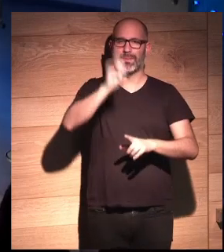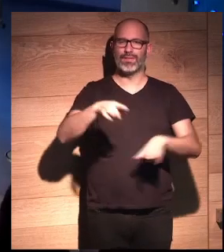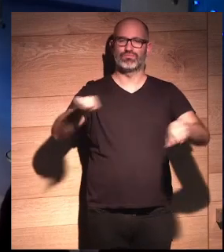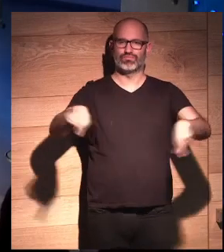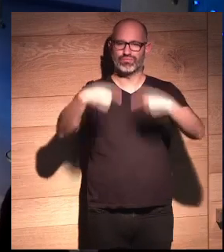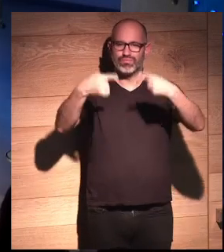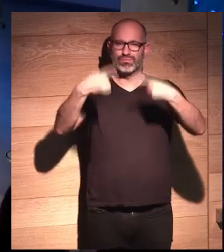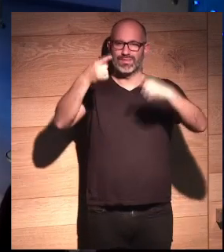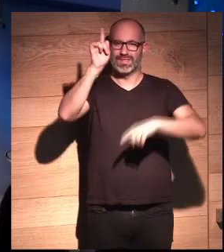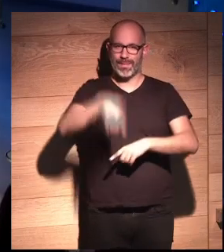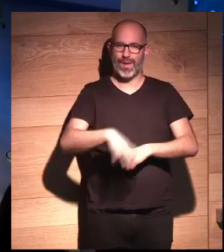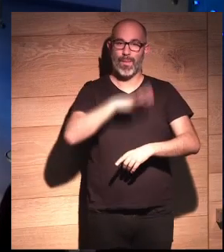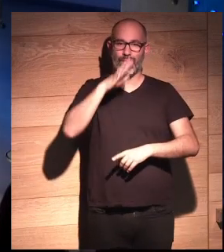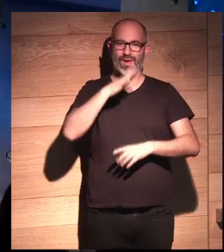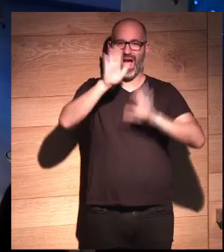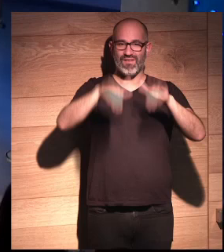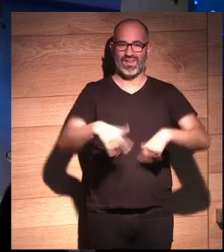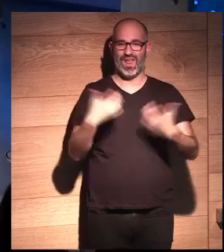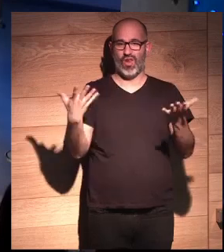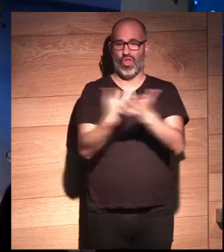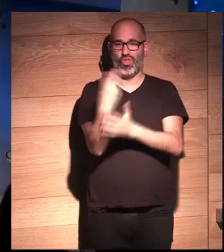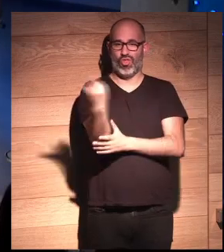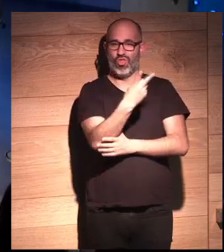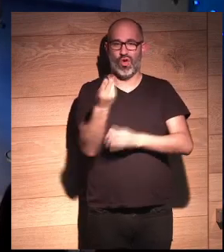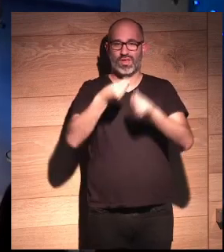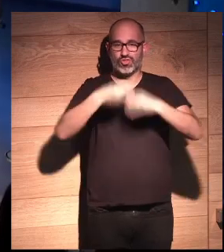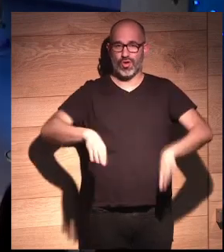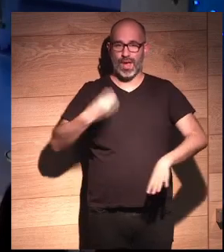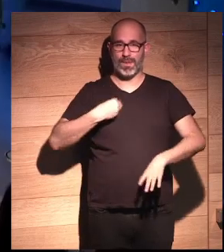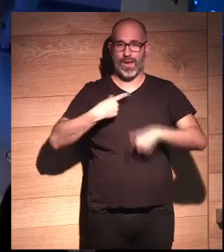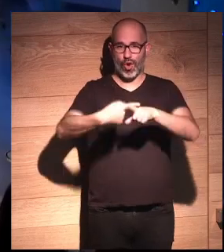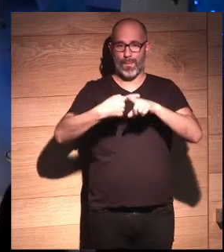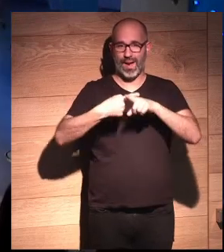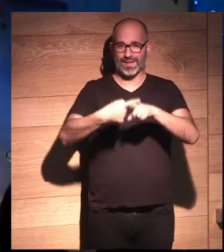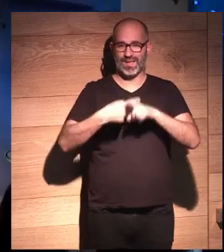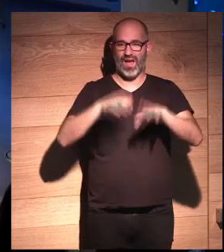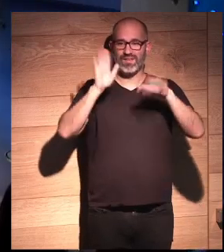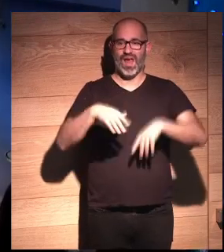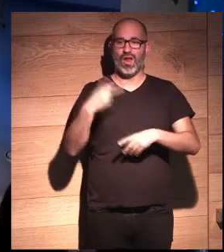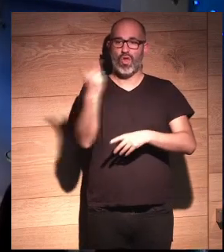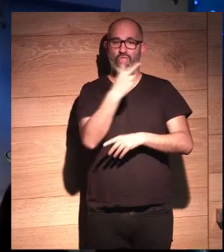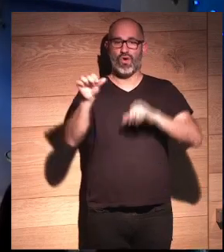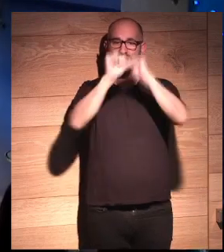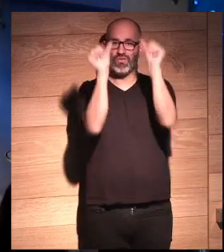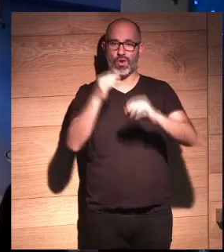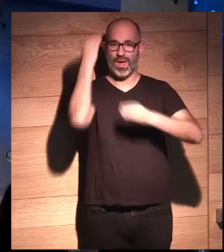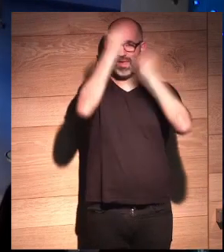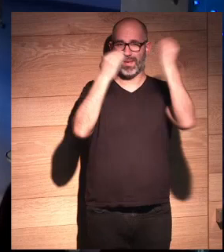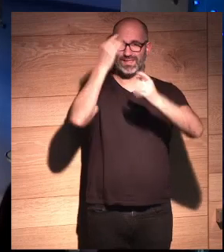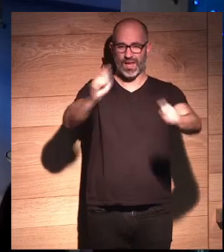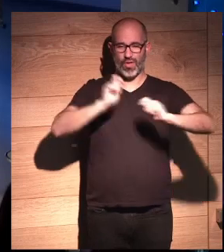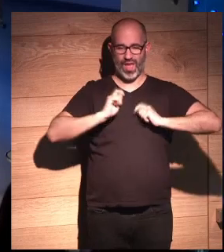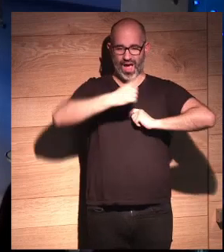como las dos caras de la misma historia. Sus versiones al final nos hacen